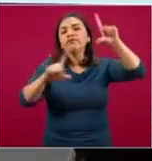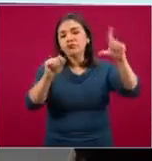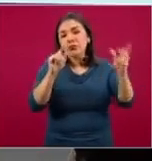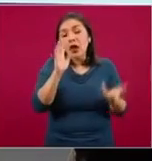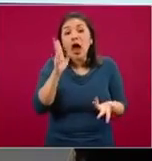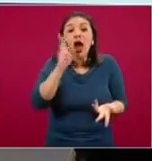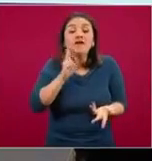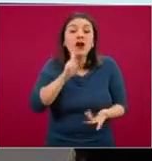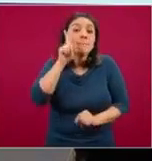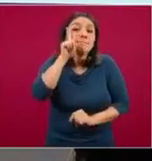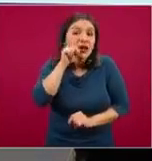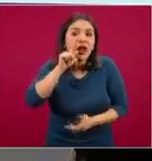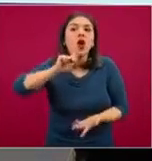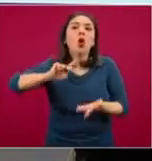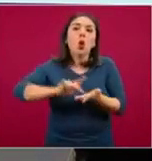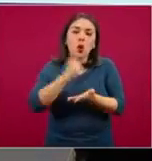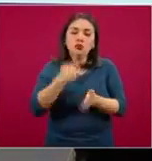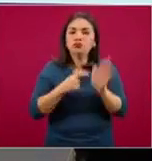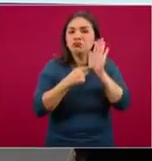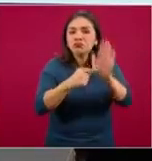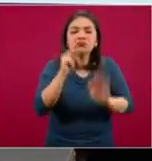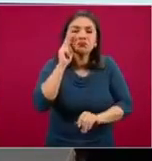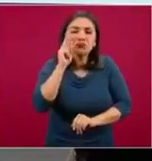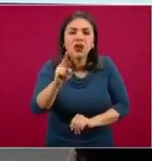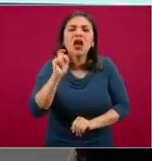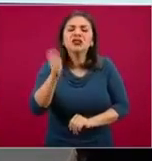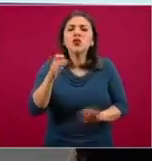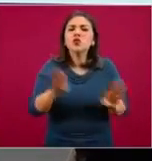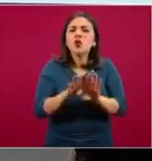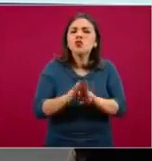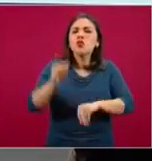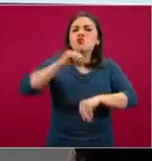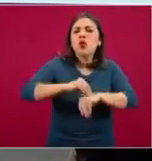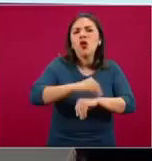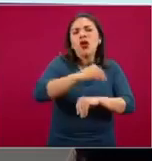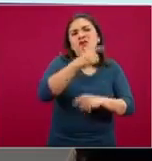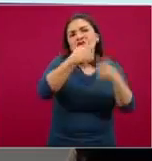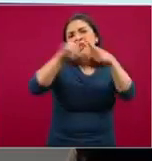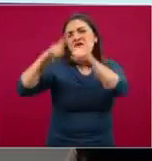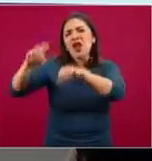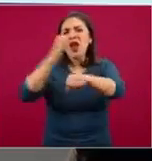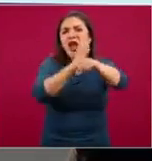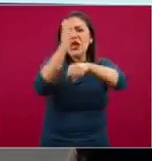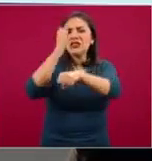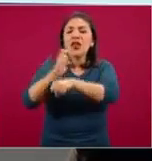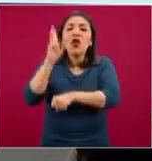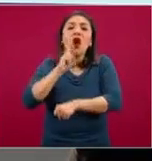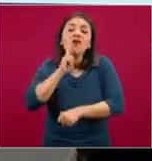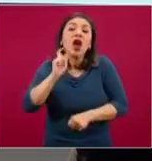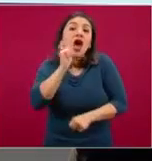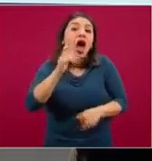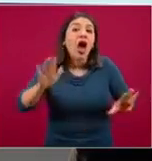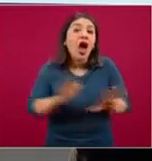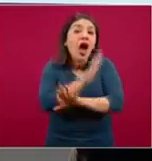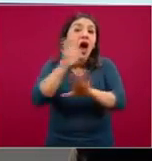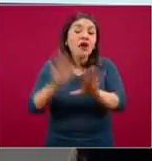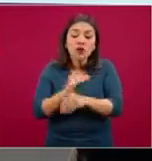ayer. Mañana estaremos nuevamente observando el comportamiento para cada entidad y veremos los cambios que en su momento se